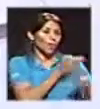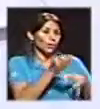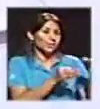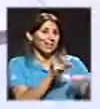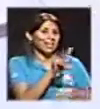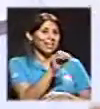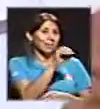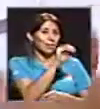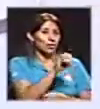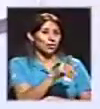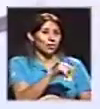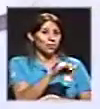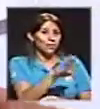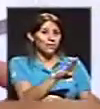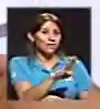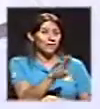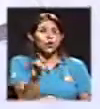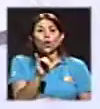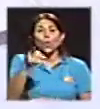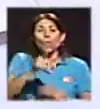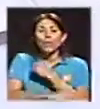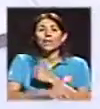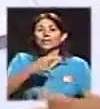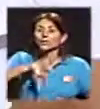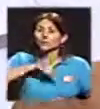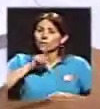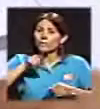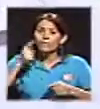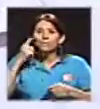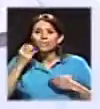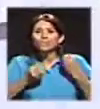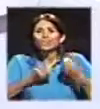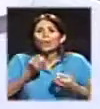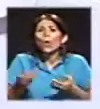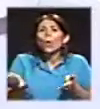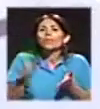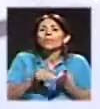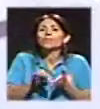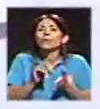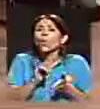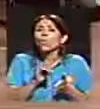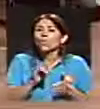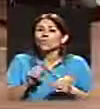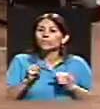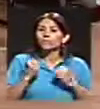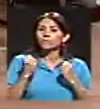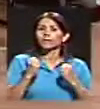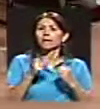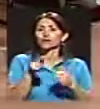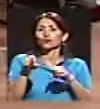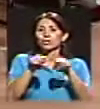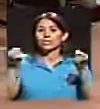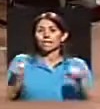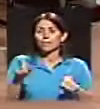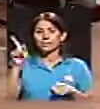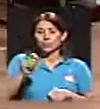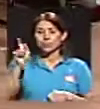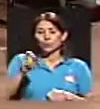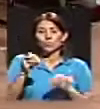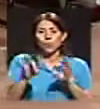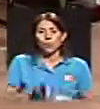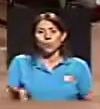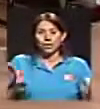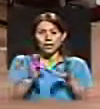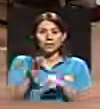situación obliga a que como país empecemos en una discusión de cómo regresarle la sostenibilidad a estos sistemas. Sistemas que son sumamente